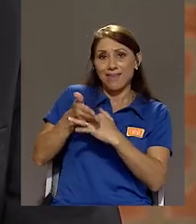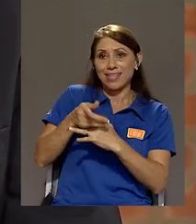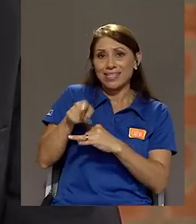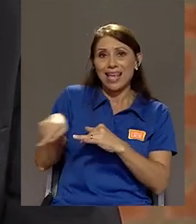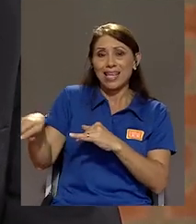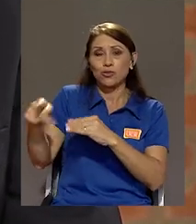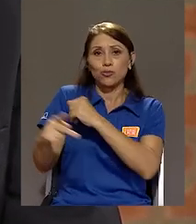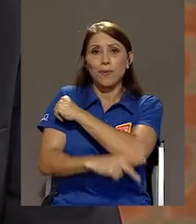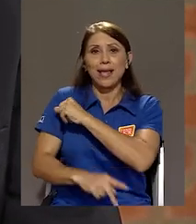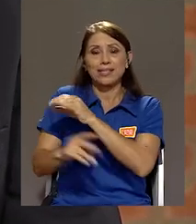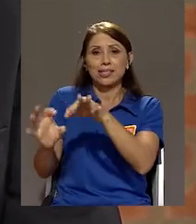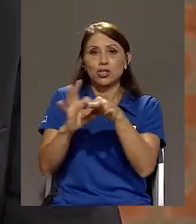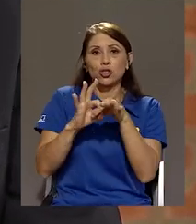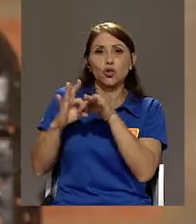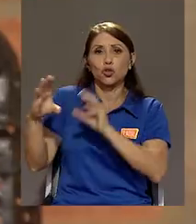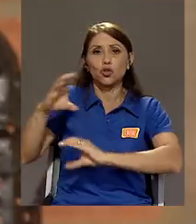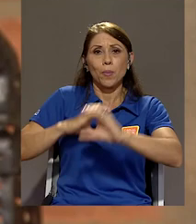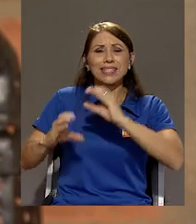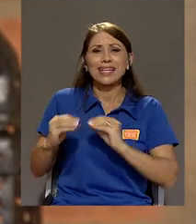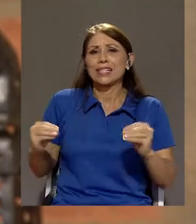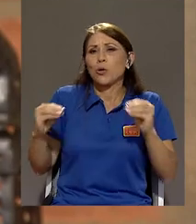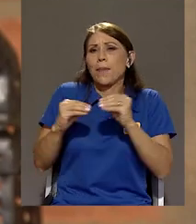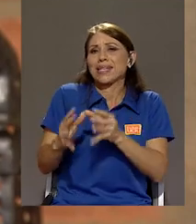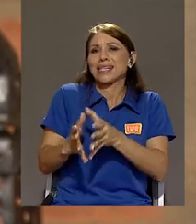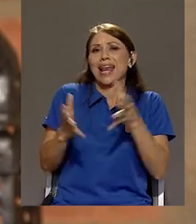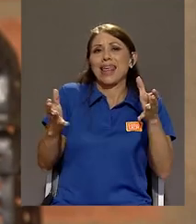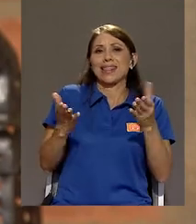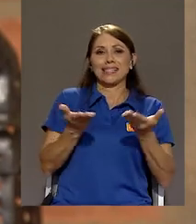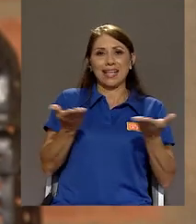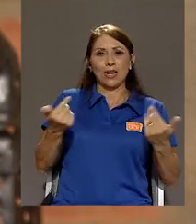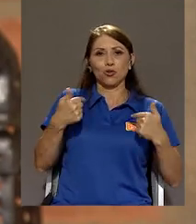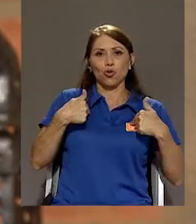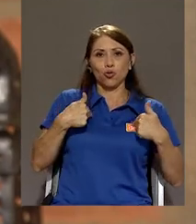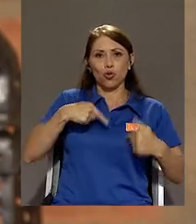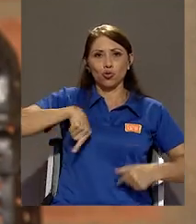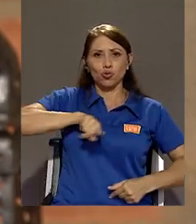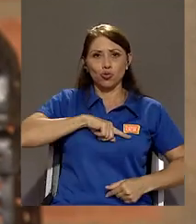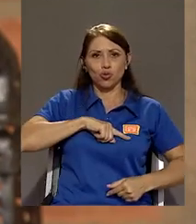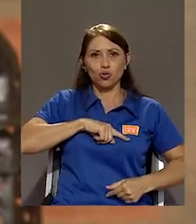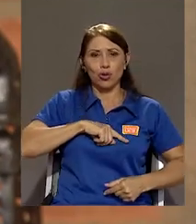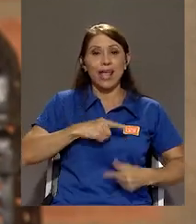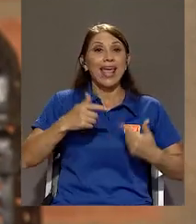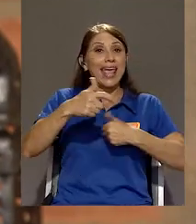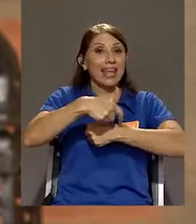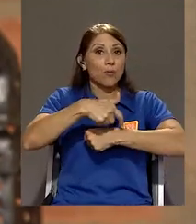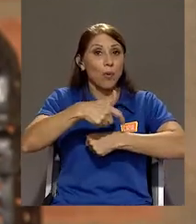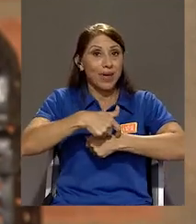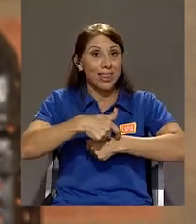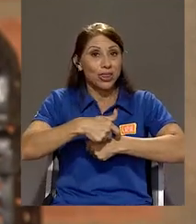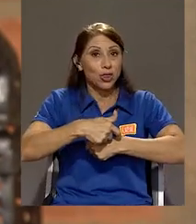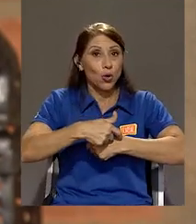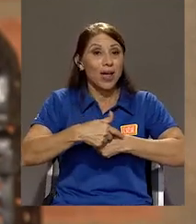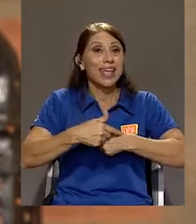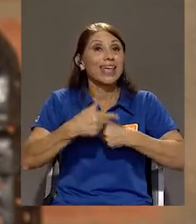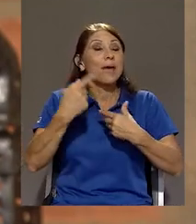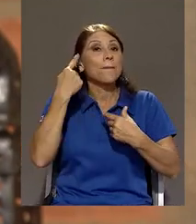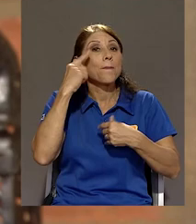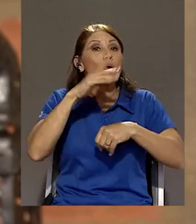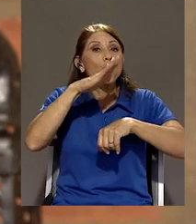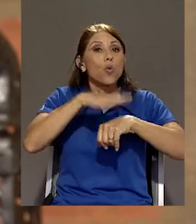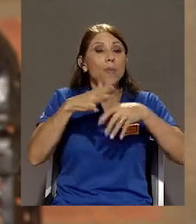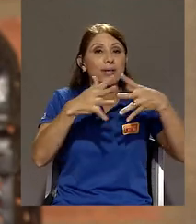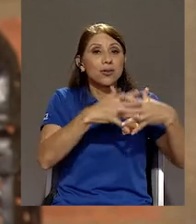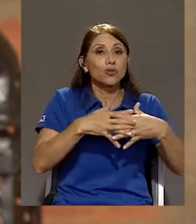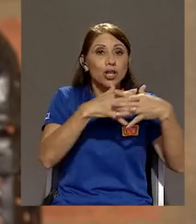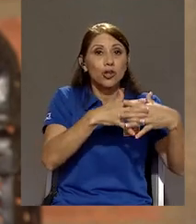que son muchísimo más grandes que nosotros. En el momento en que, por la actuación de Estados Unidos, la comunidad internacional